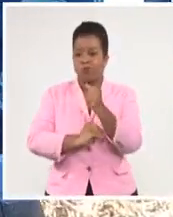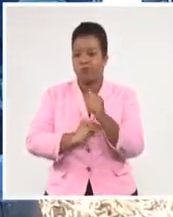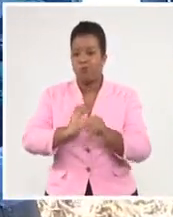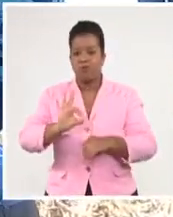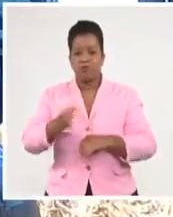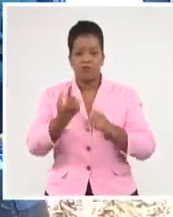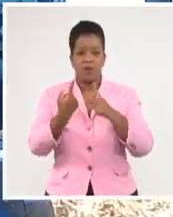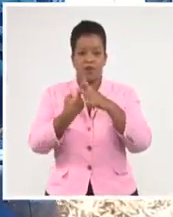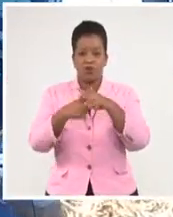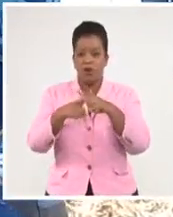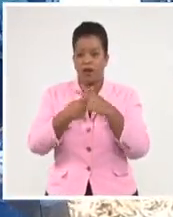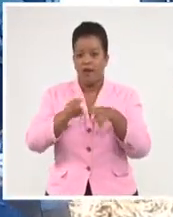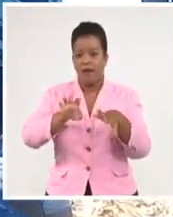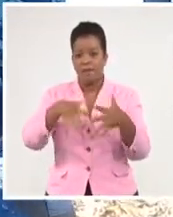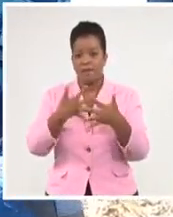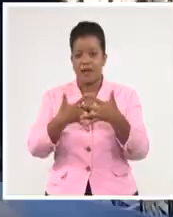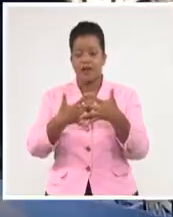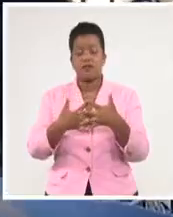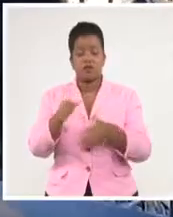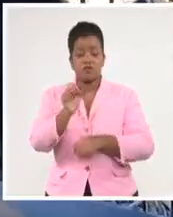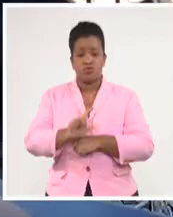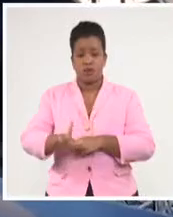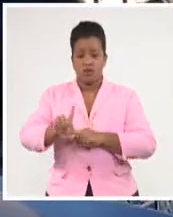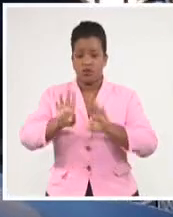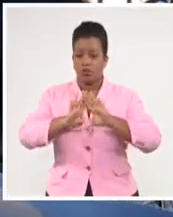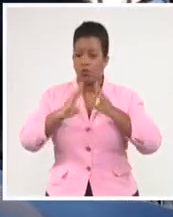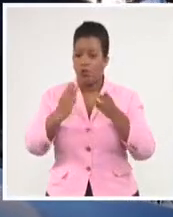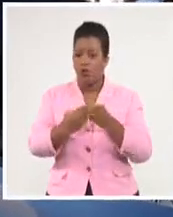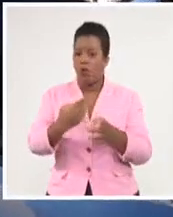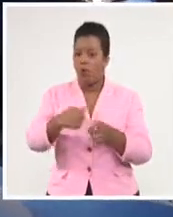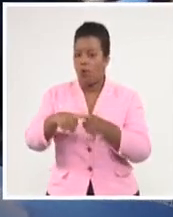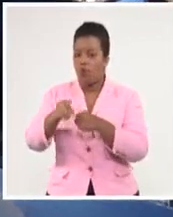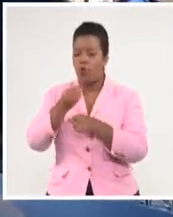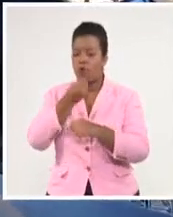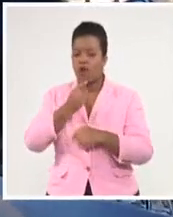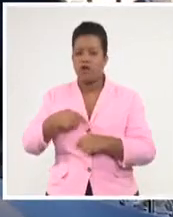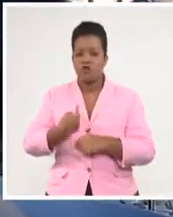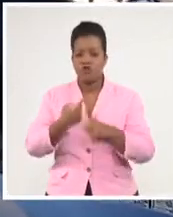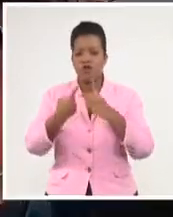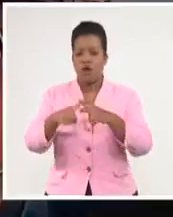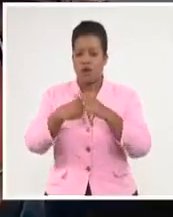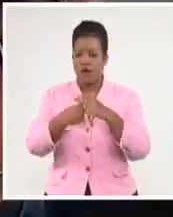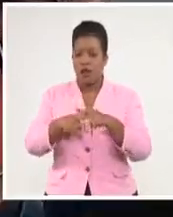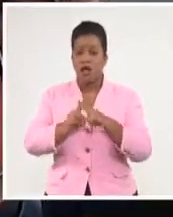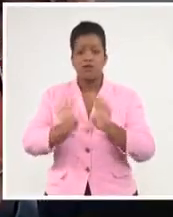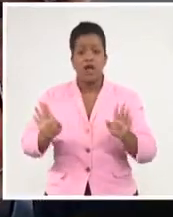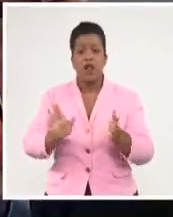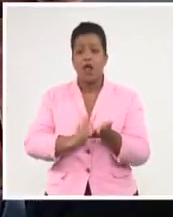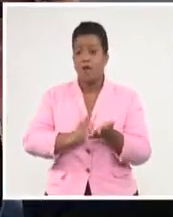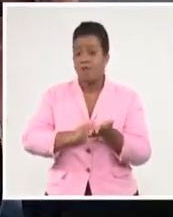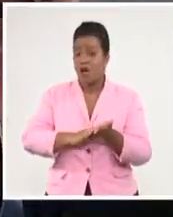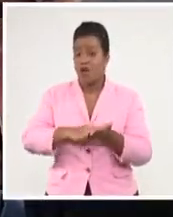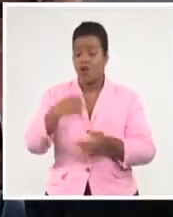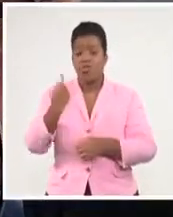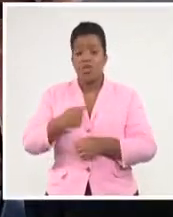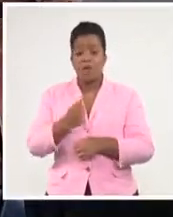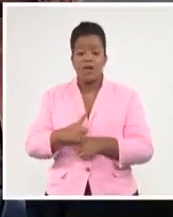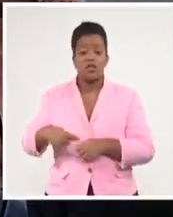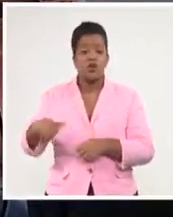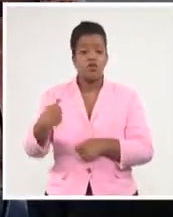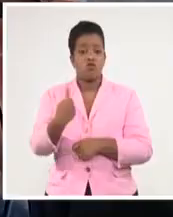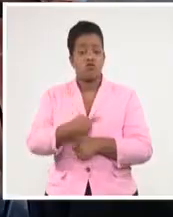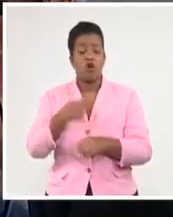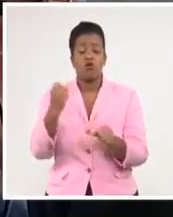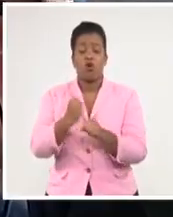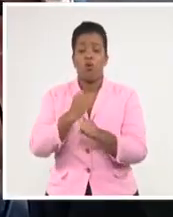empresa estatal socialista. Todas las herramientas para poder avanzar ya las tenemos en nuestras manos. Depende de todos nosotros el que